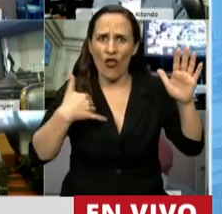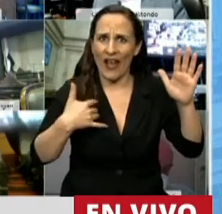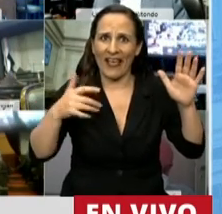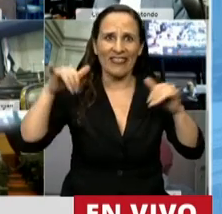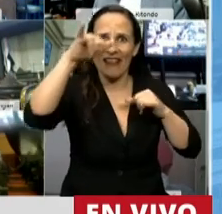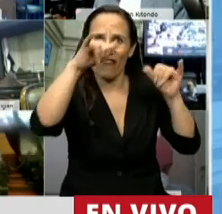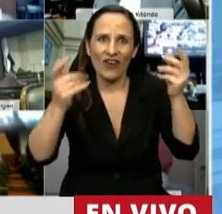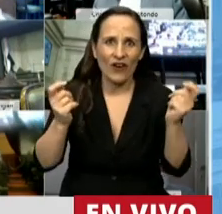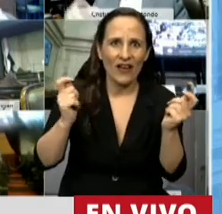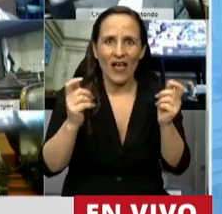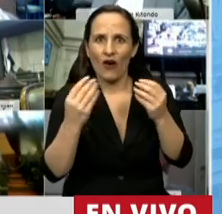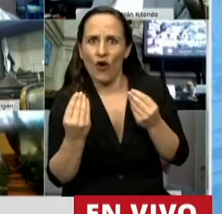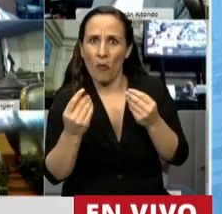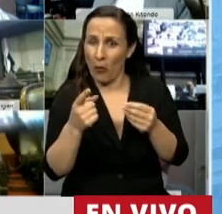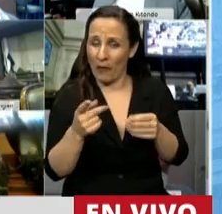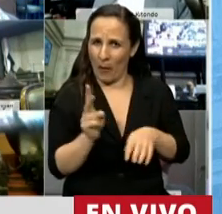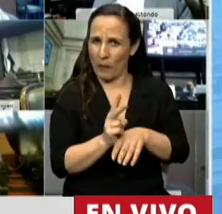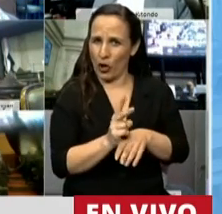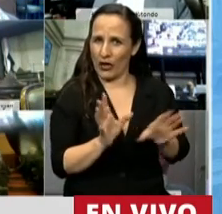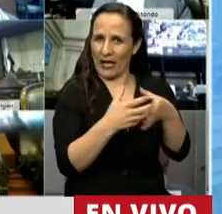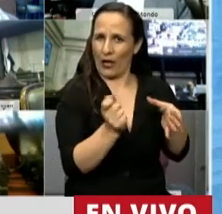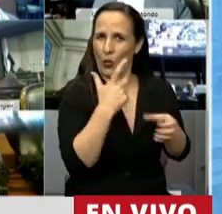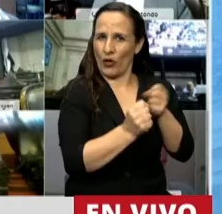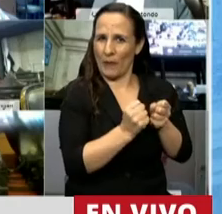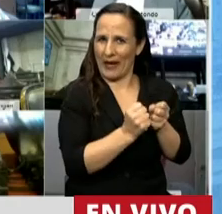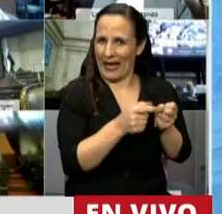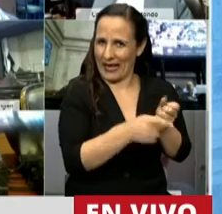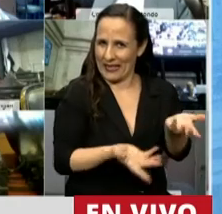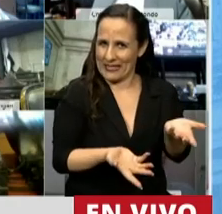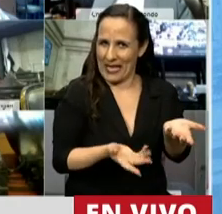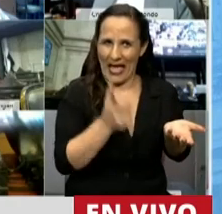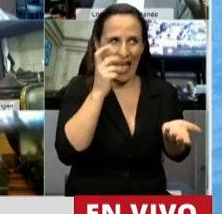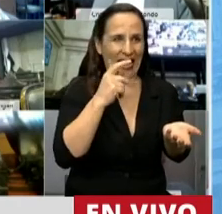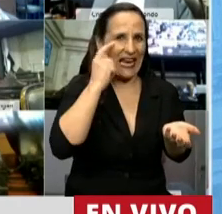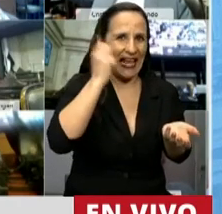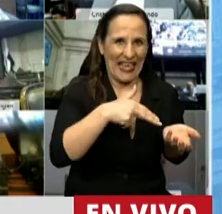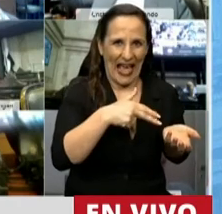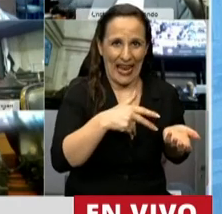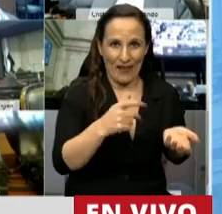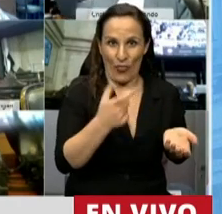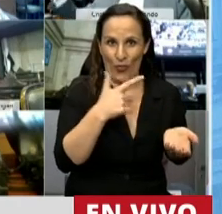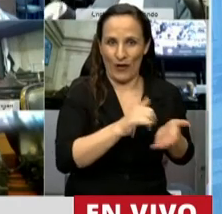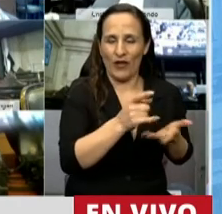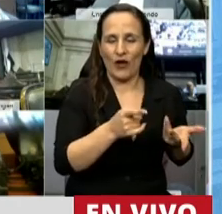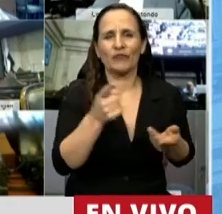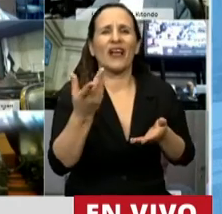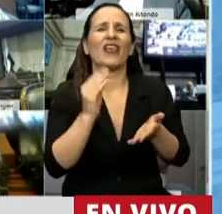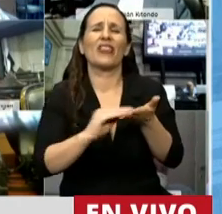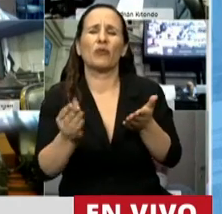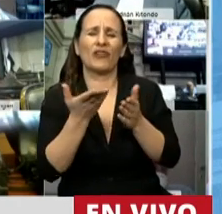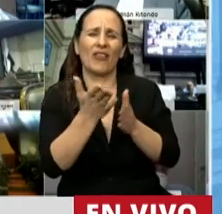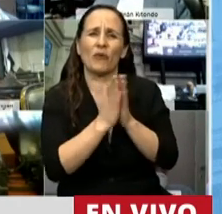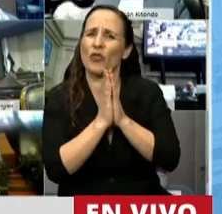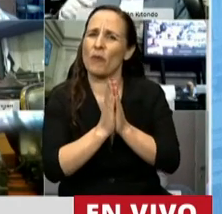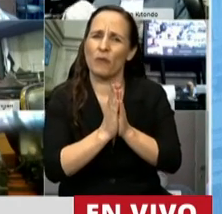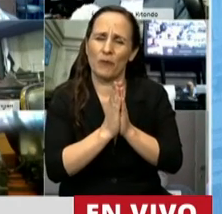solamente protegiendo a empresarios como Mequian, dueños de aeropuerto Argentina. Diputada, ¿le puedo pedir,